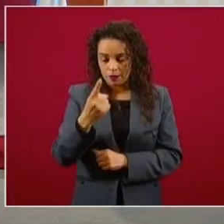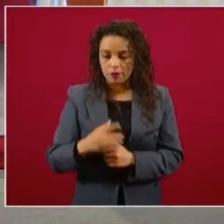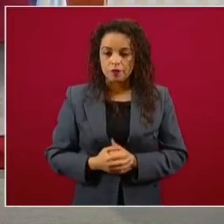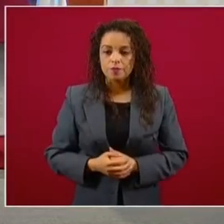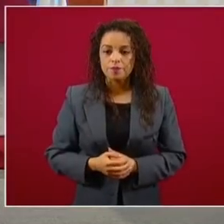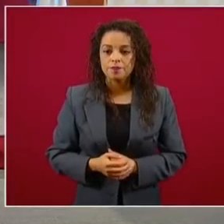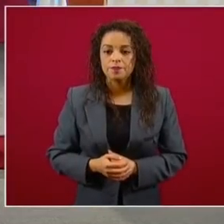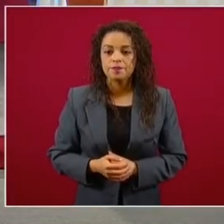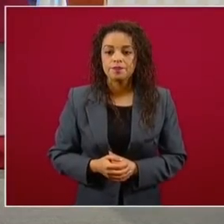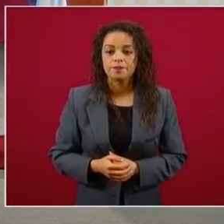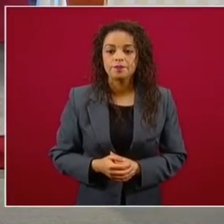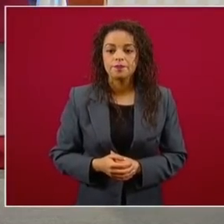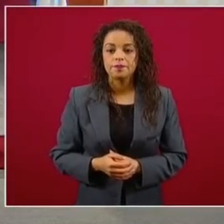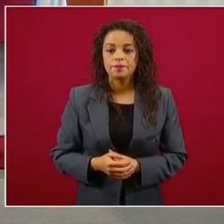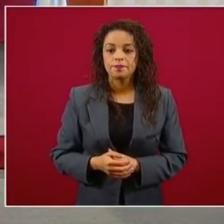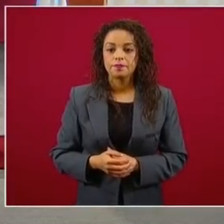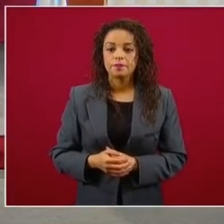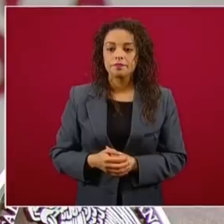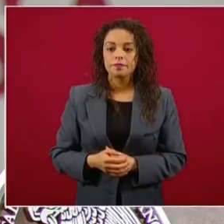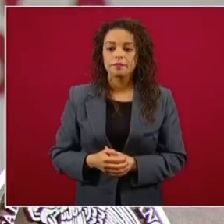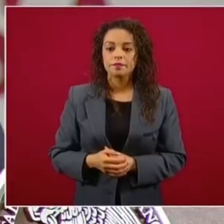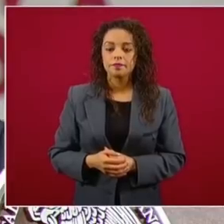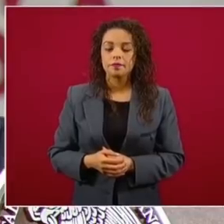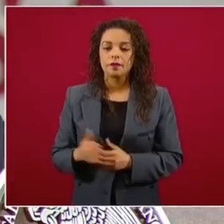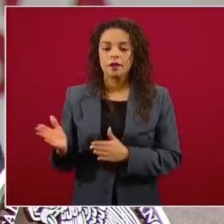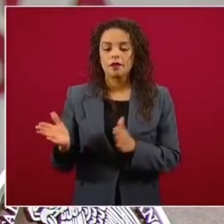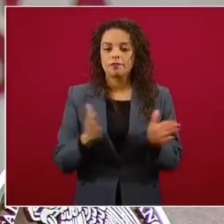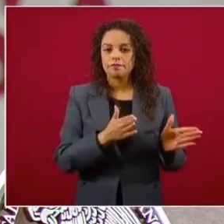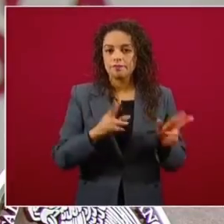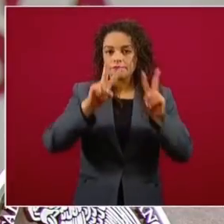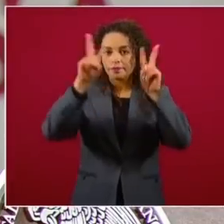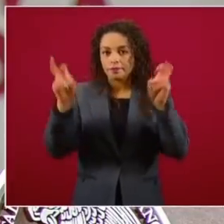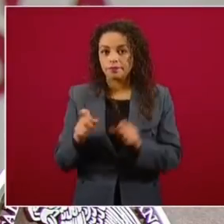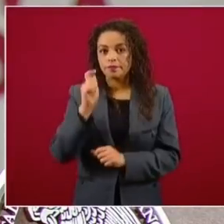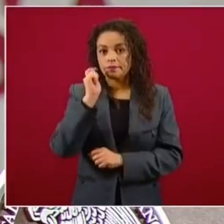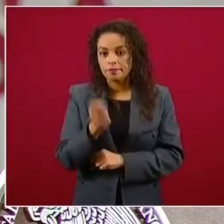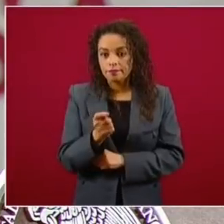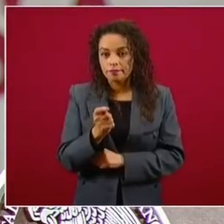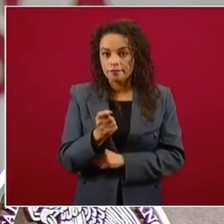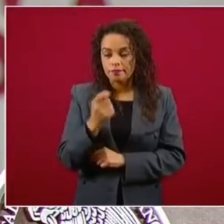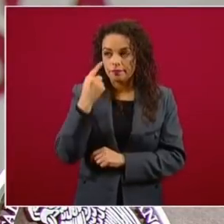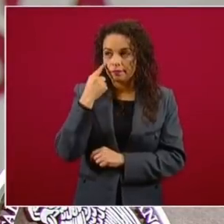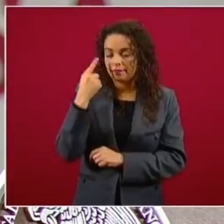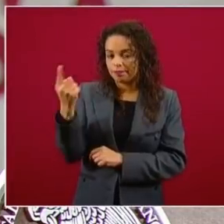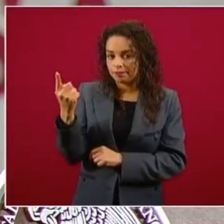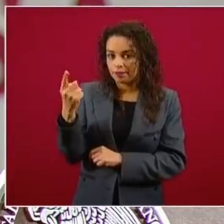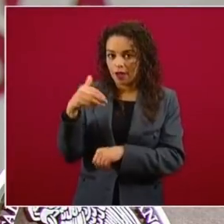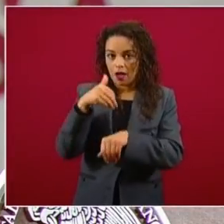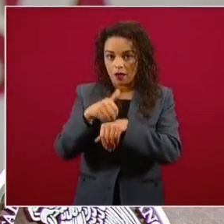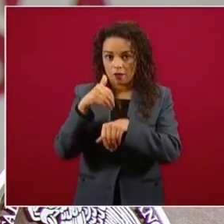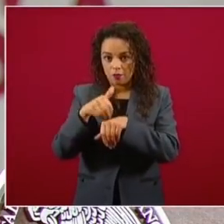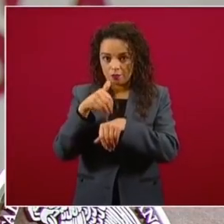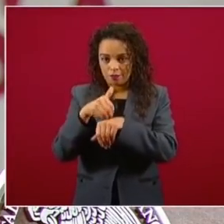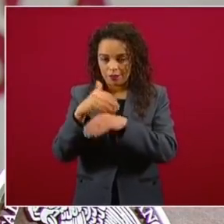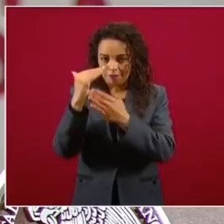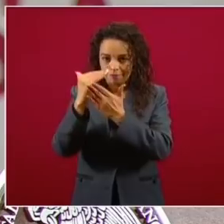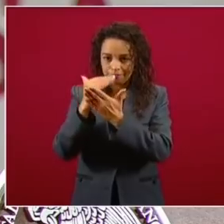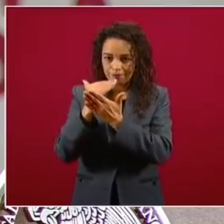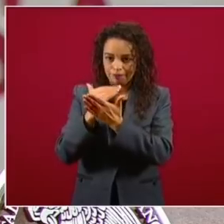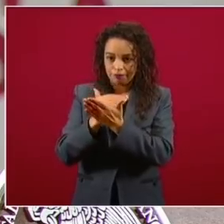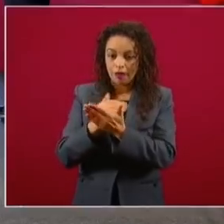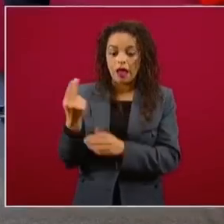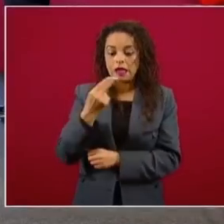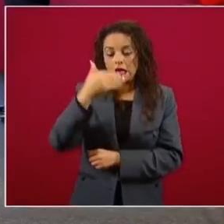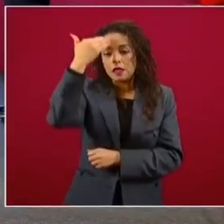bien, en materia de ingresos, primero, antes de entrar a ver los números, hay que destacar cuáles fueron los principios sobre los cuales están construidos